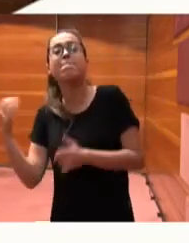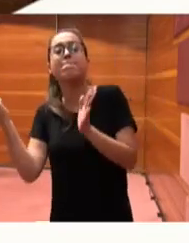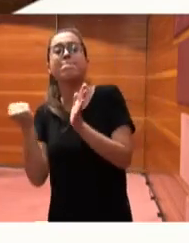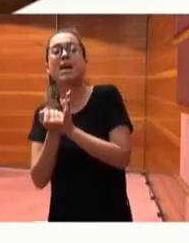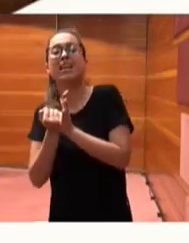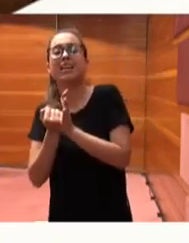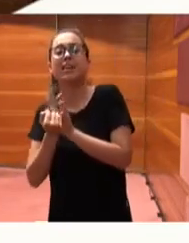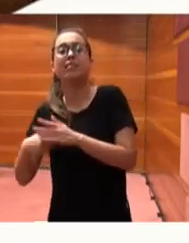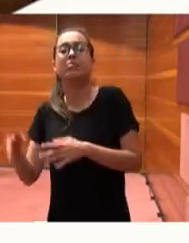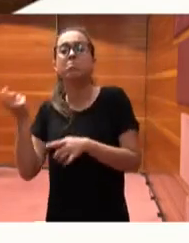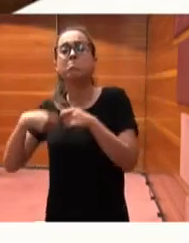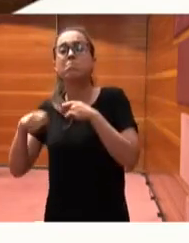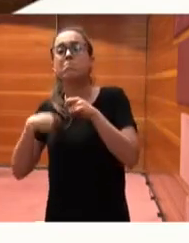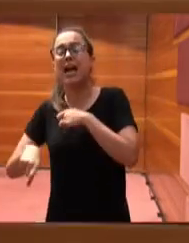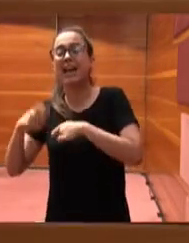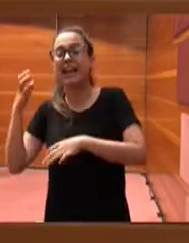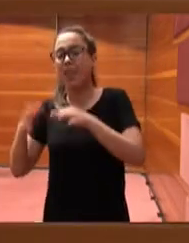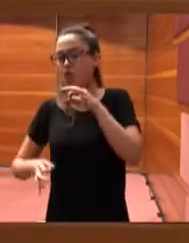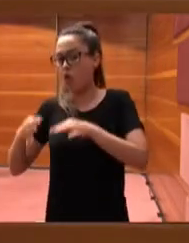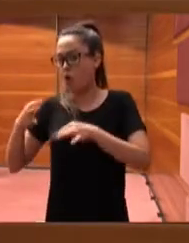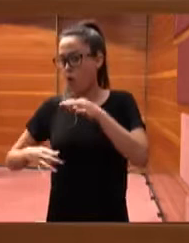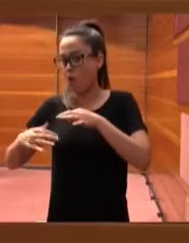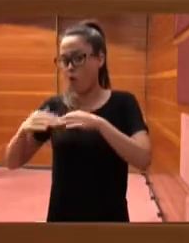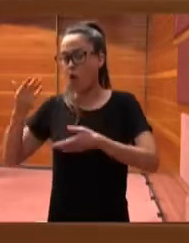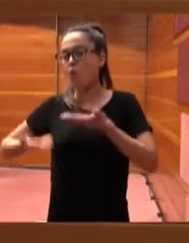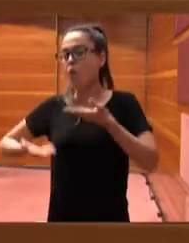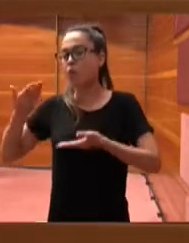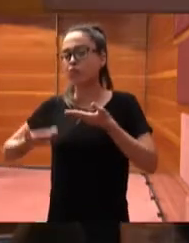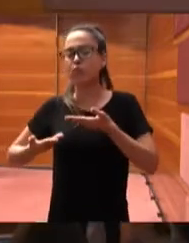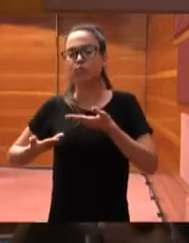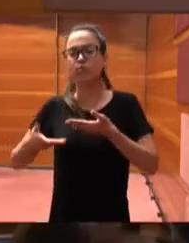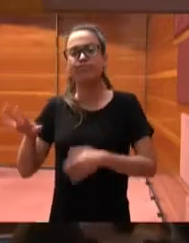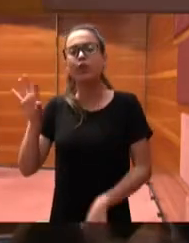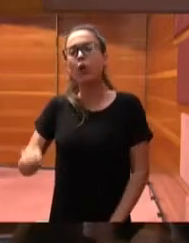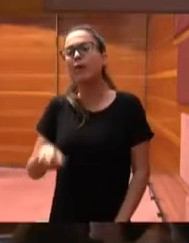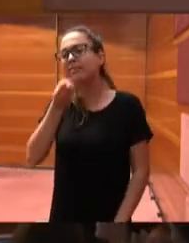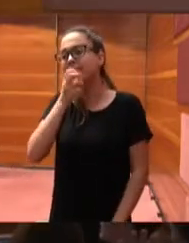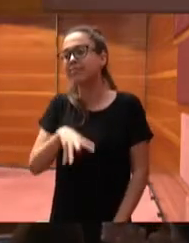¿Quién prefiere el chocolate? ¿Quién prefiere comprar chocolate de mercado justo?